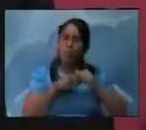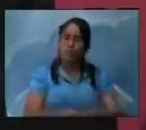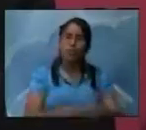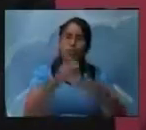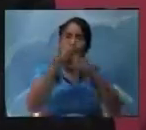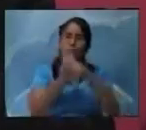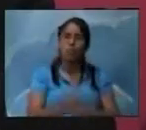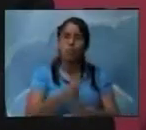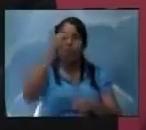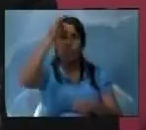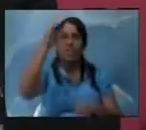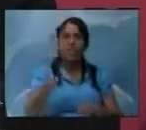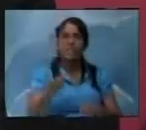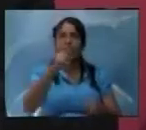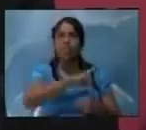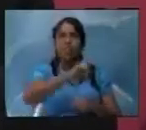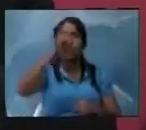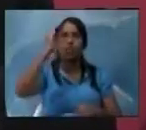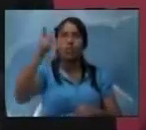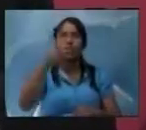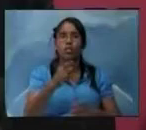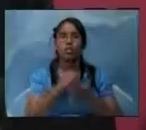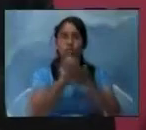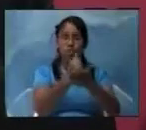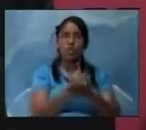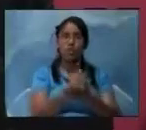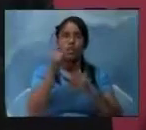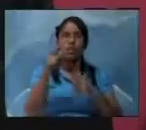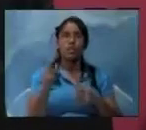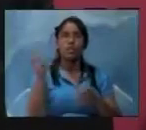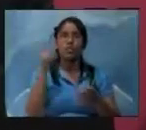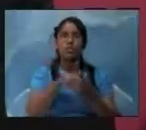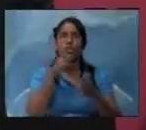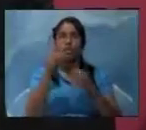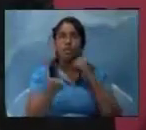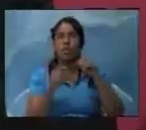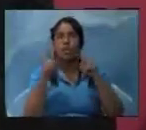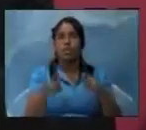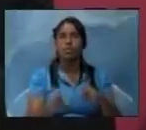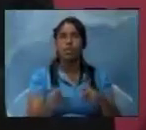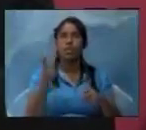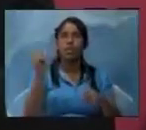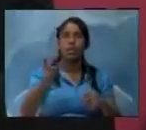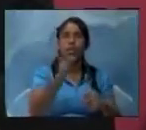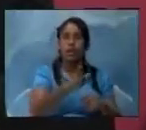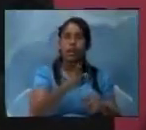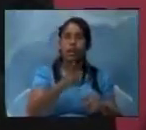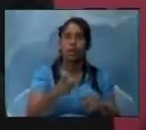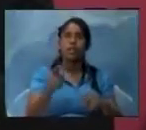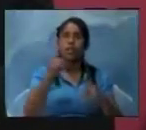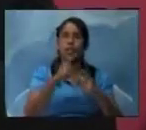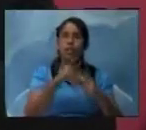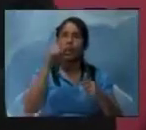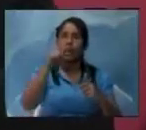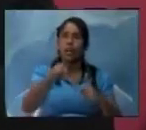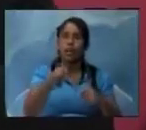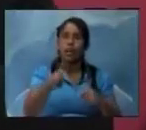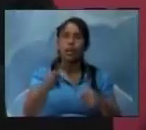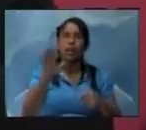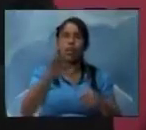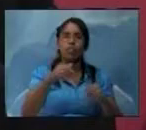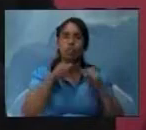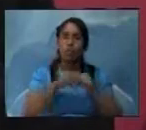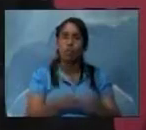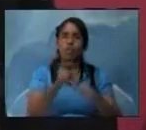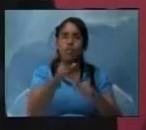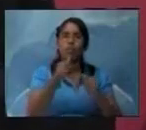mantente confiado, creyendo de que Dios te ayudará. Y esto fue lo que hizo Sadrá, Mesá y Abednego. Ellos